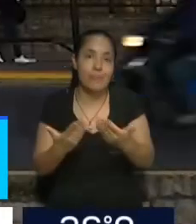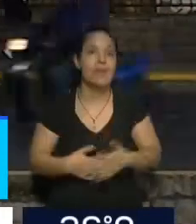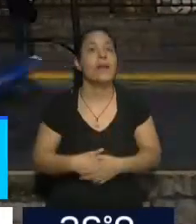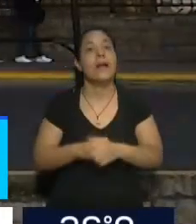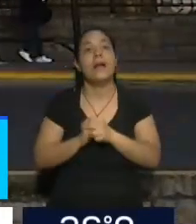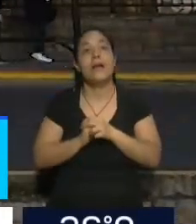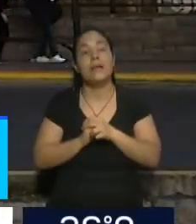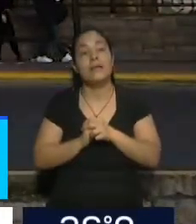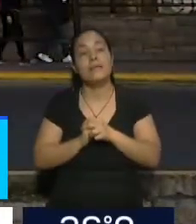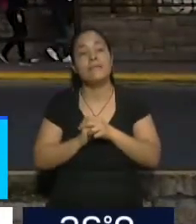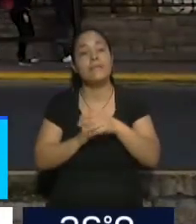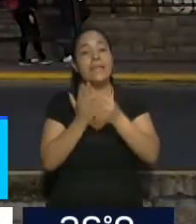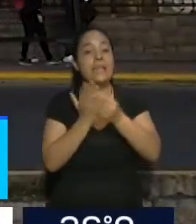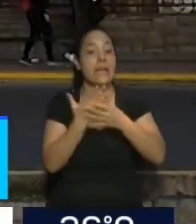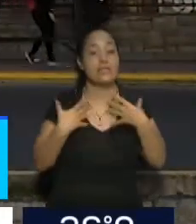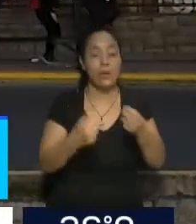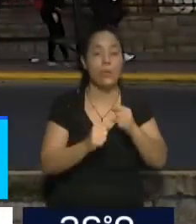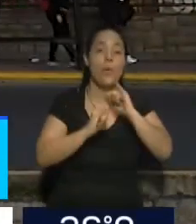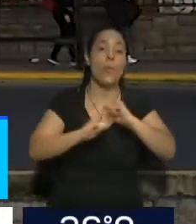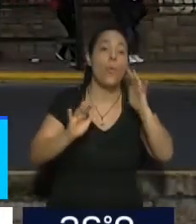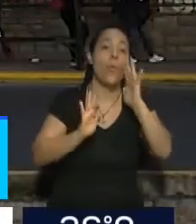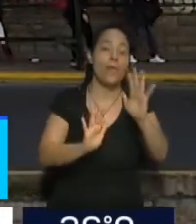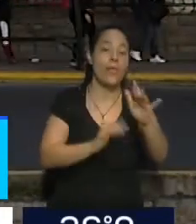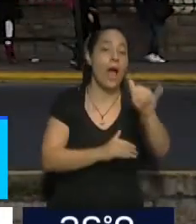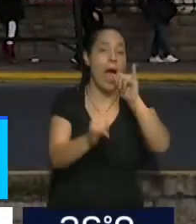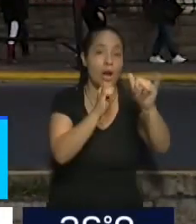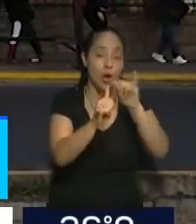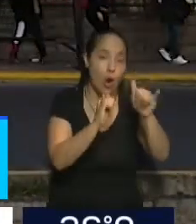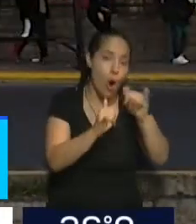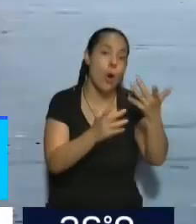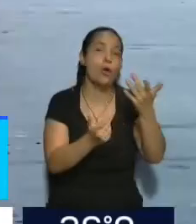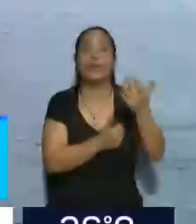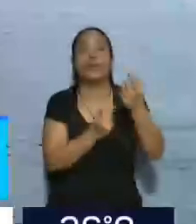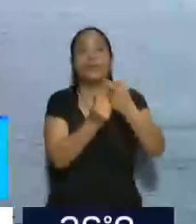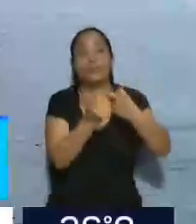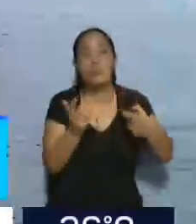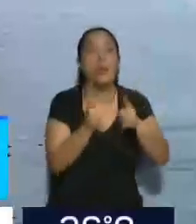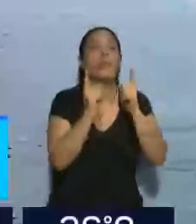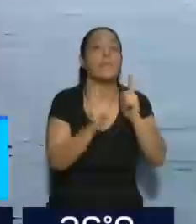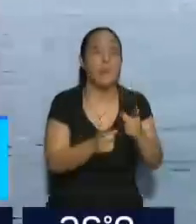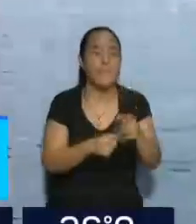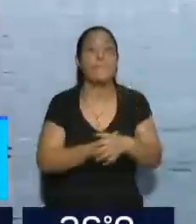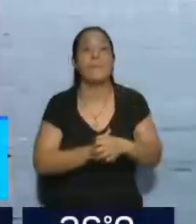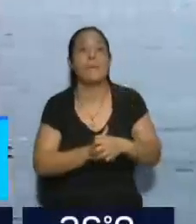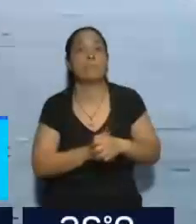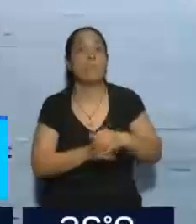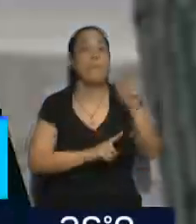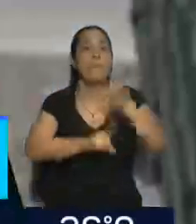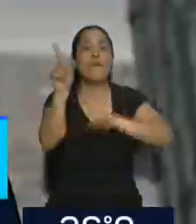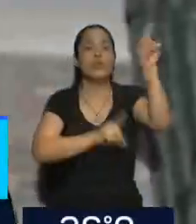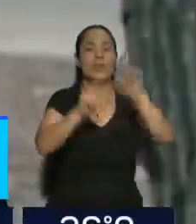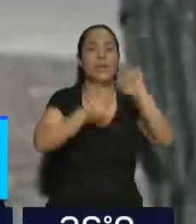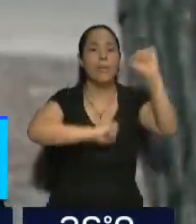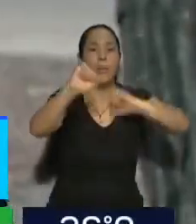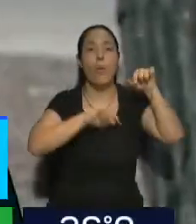Ministerio de Salud se insiste en la precaución por ingesta de alcohol, corchos y heridas oculares y el uso de pirotecnia, hoy prohibido.